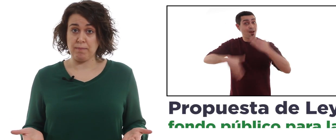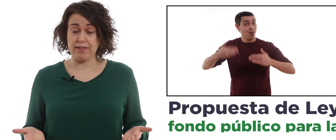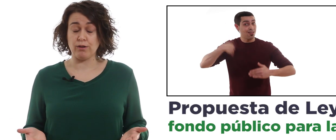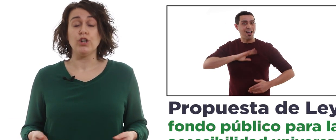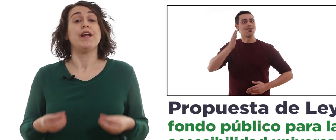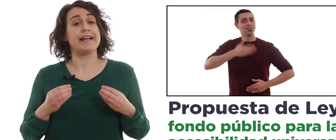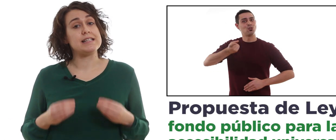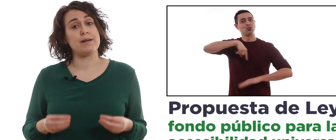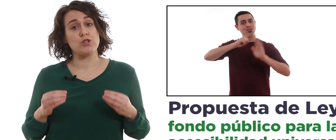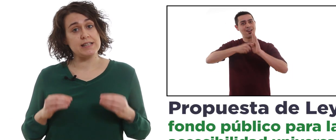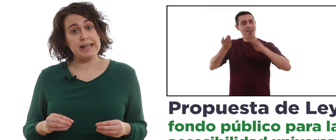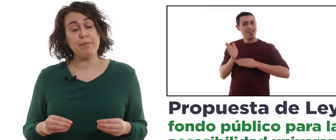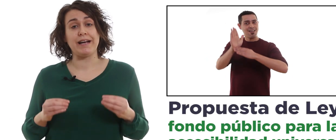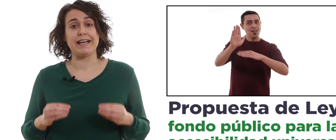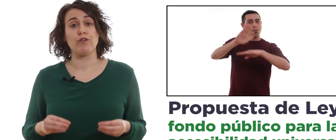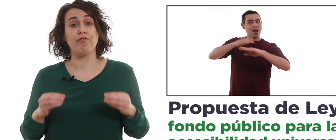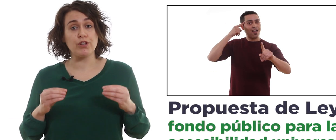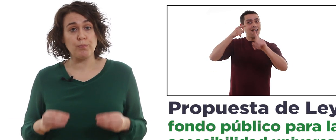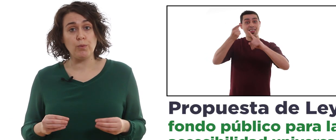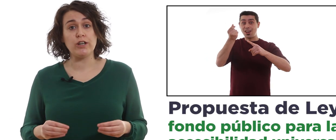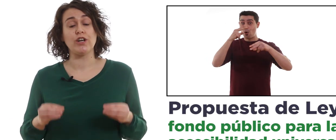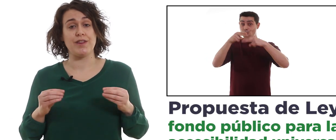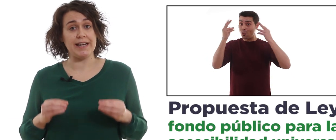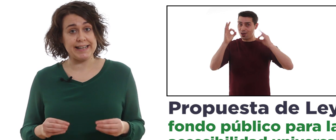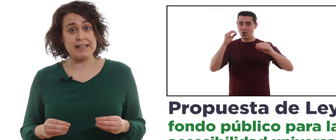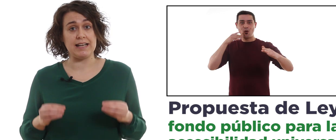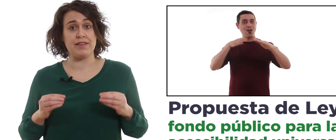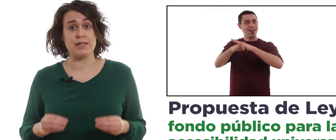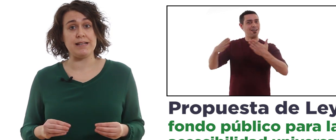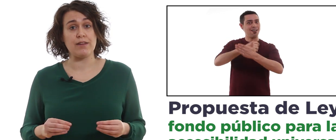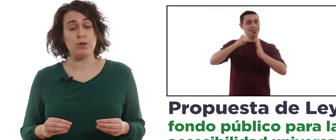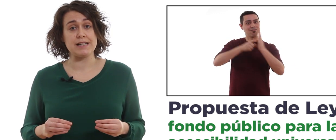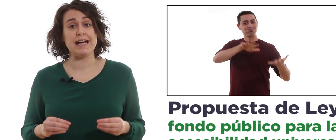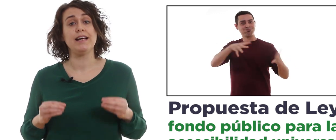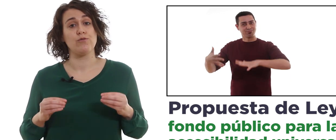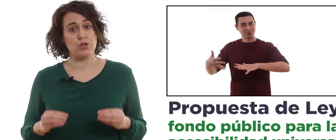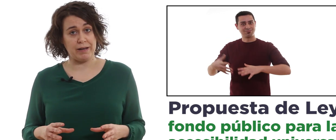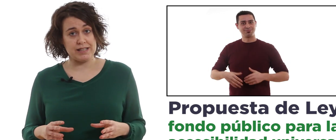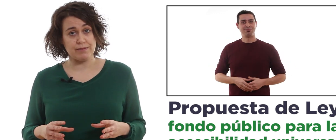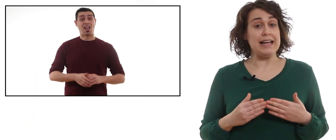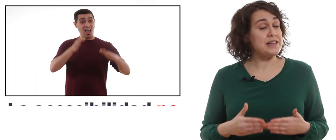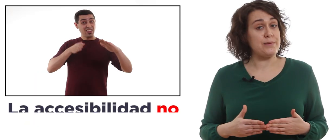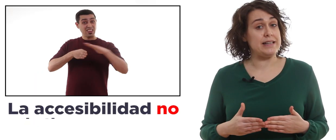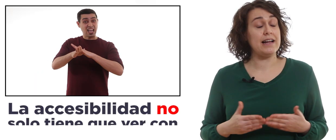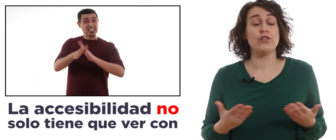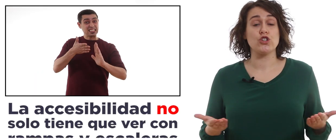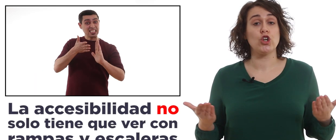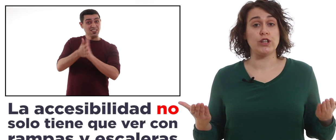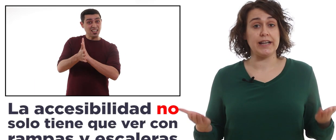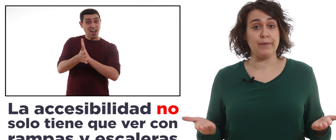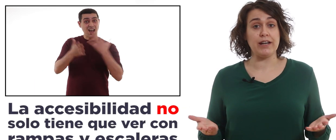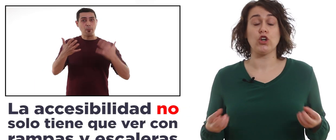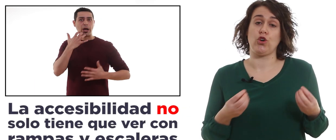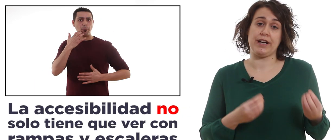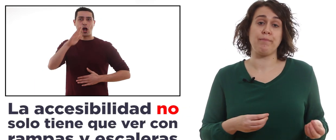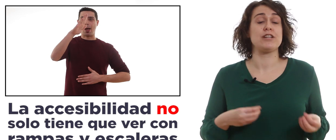que venciera el plazo registramos esta ley para crear un fondo público que hiciera realidad la accesibilidad universal en nuestro país. La accesibilidad no solo